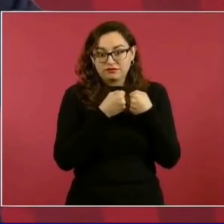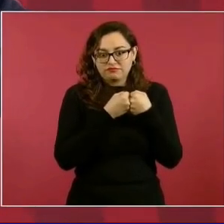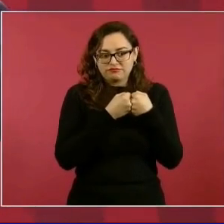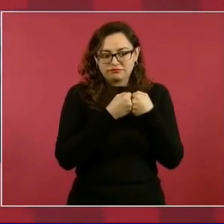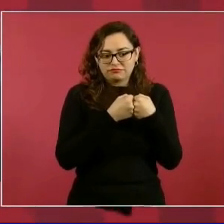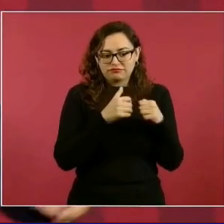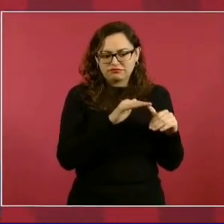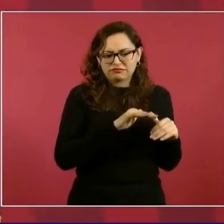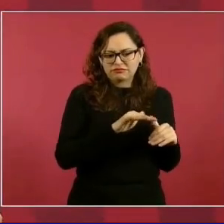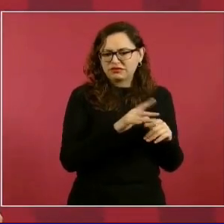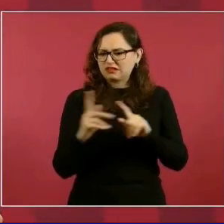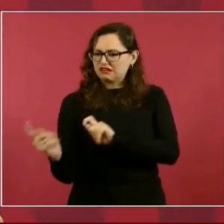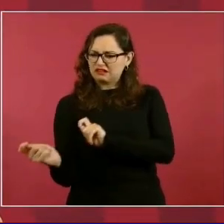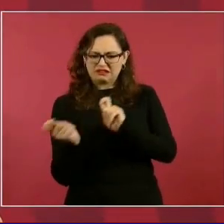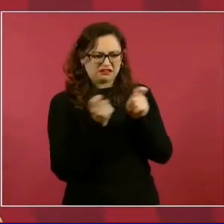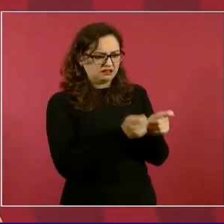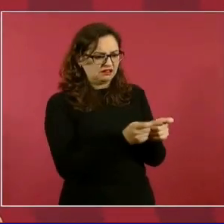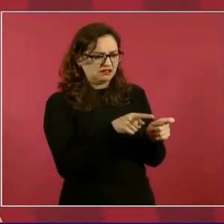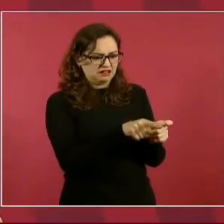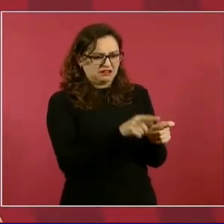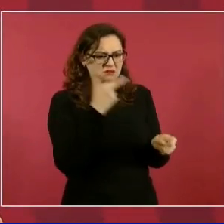¿Cómo es eso?